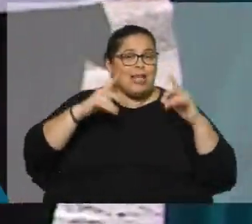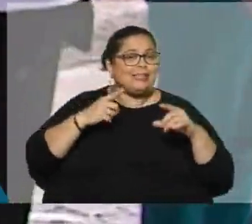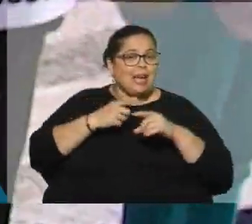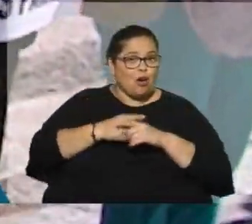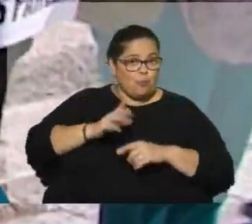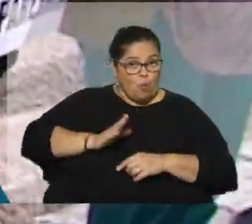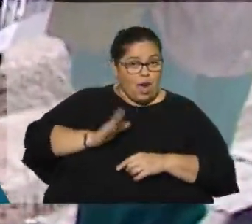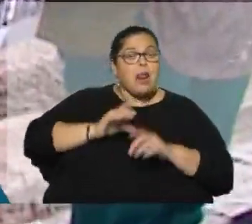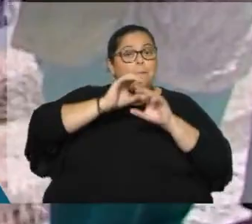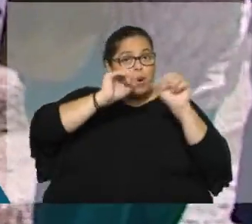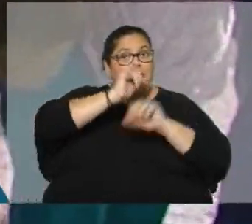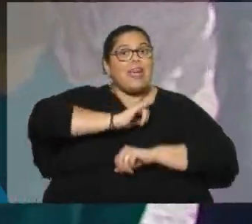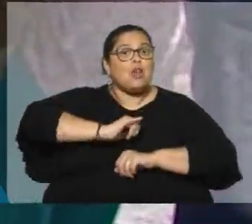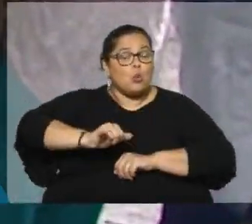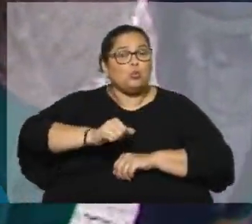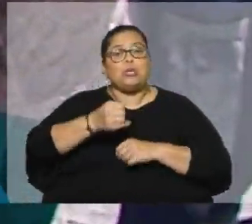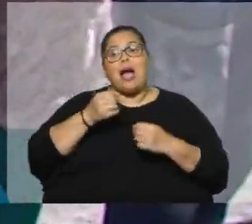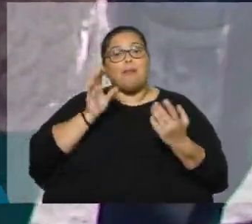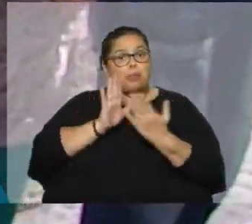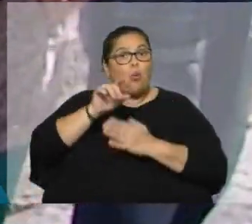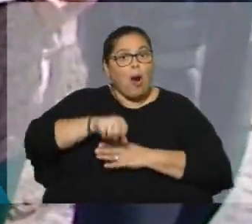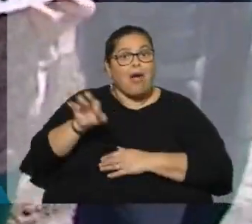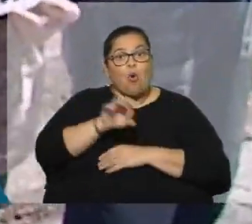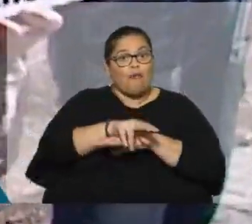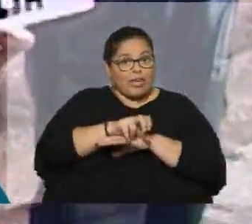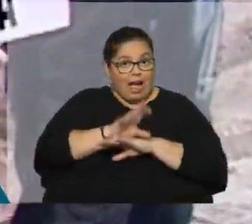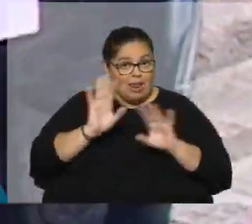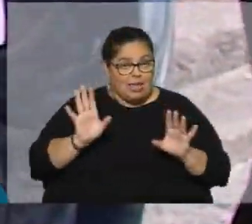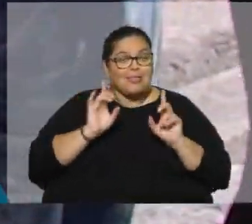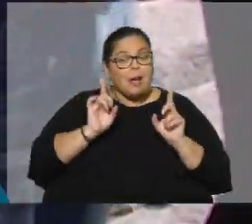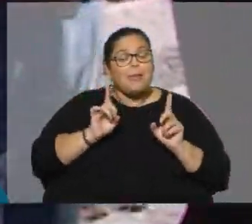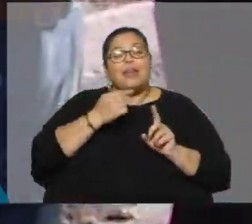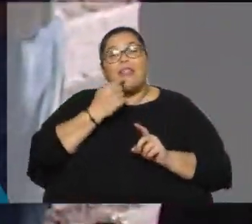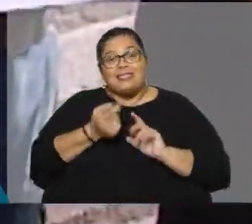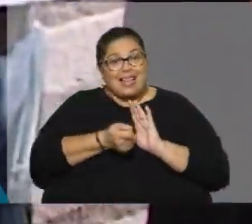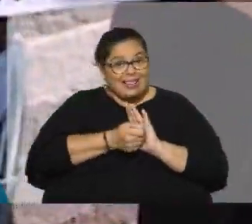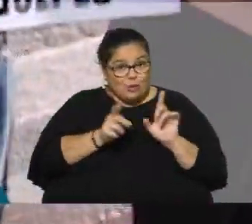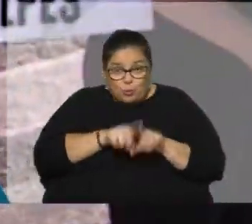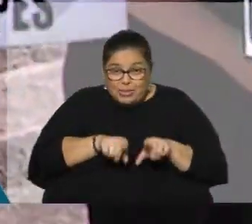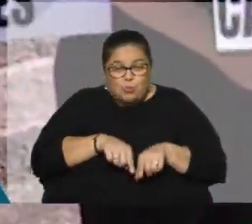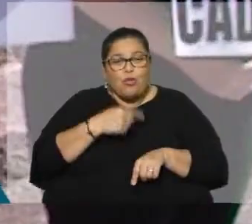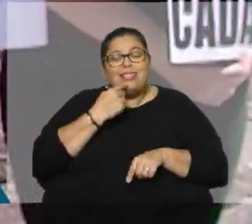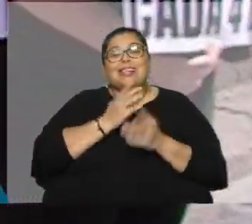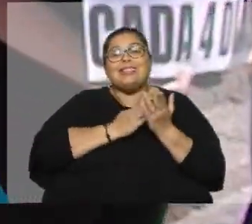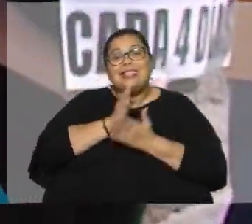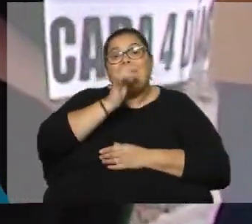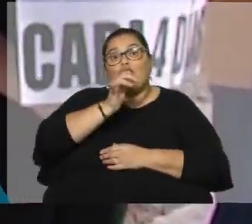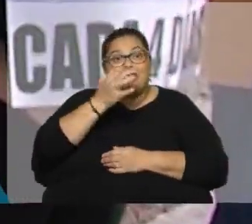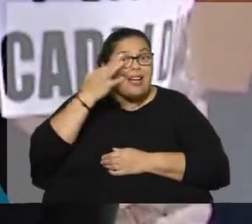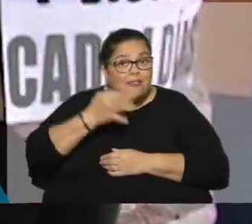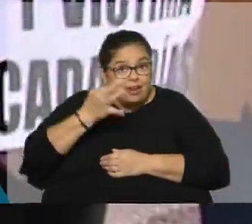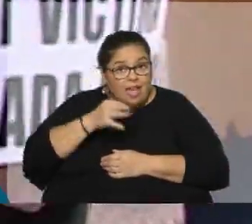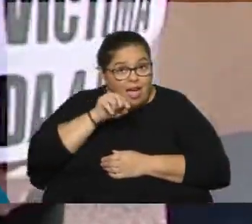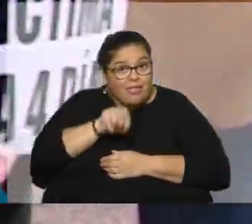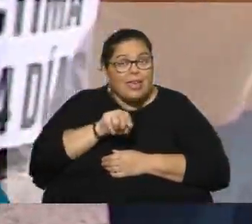puede denunciarlo ante el juzgado o la fiscalía competente el mismo artículo dice que siempre que la noticia presente verosimilitud